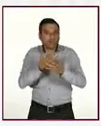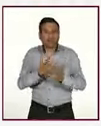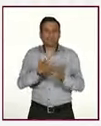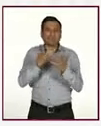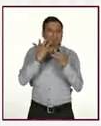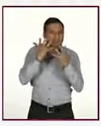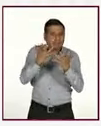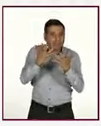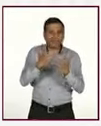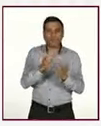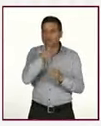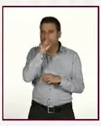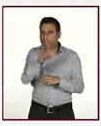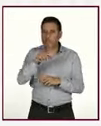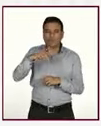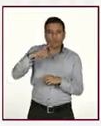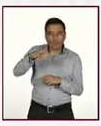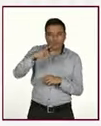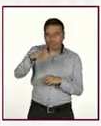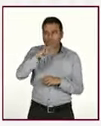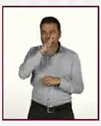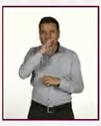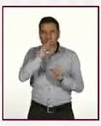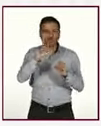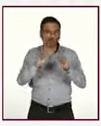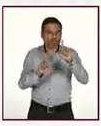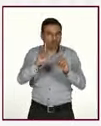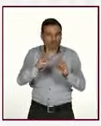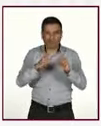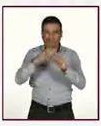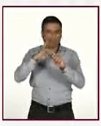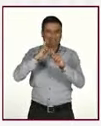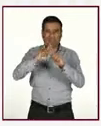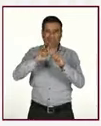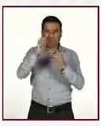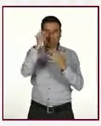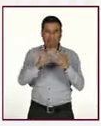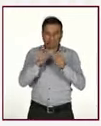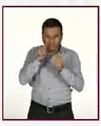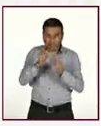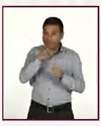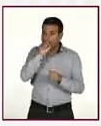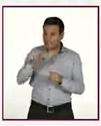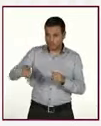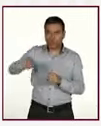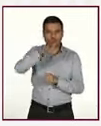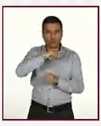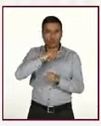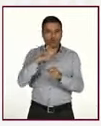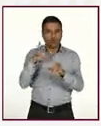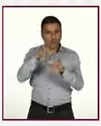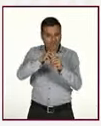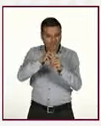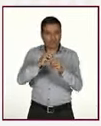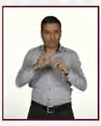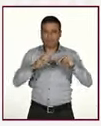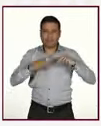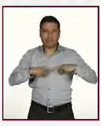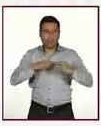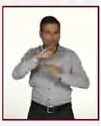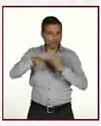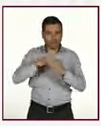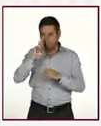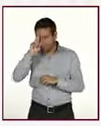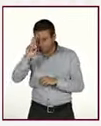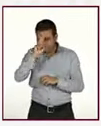deseos, sus preocupaciones y que ellos busquen esta inclusión y esta tolerancia hacia su diversidad, ¿no? O sea,